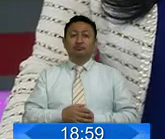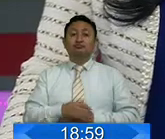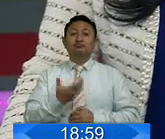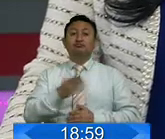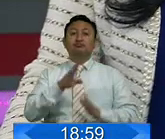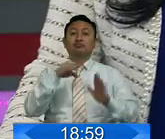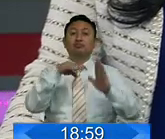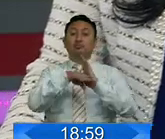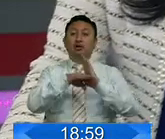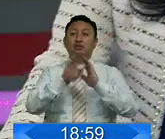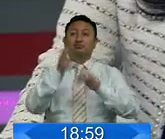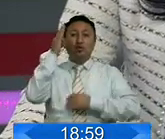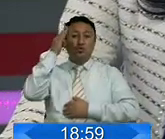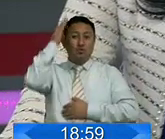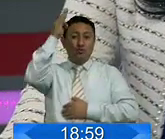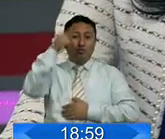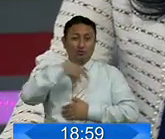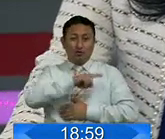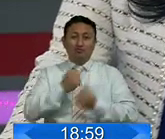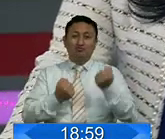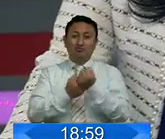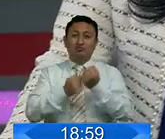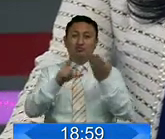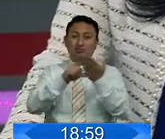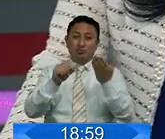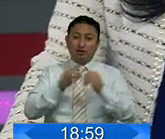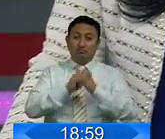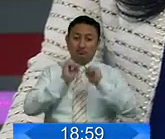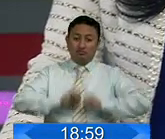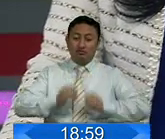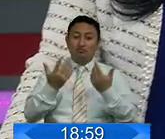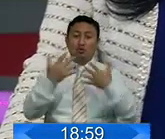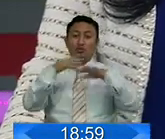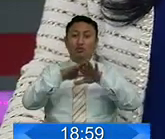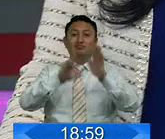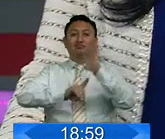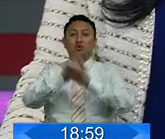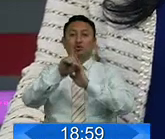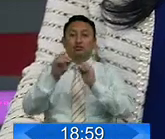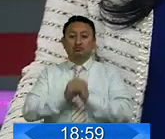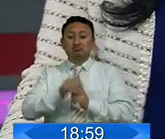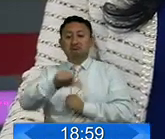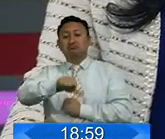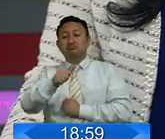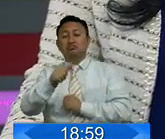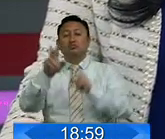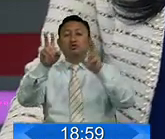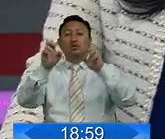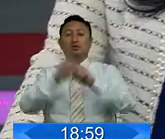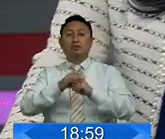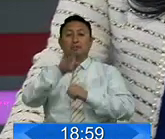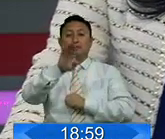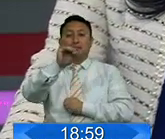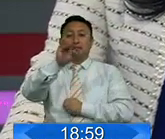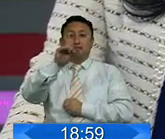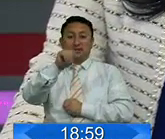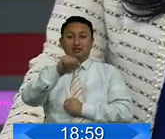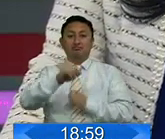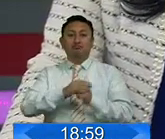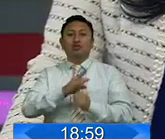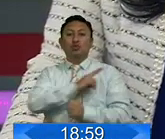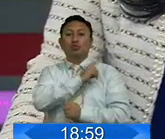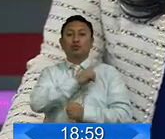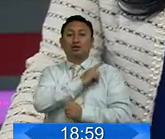una visión de futuro, estabilidad financiera e inclusión y desarrollo fue otro de los foros del BID que se realizó en la Universidad